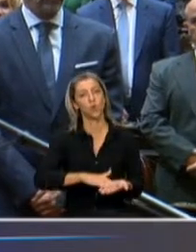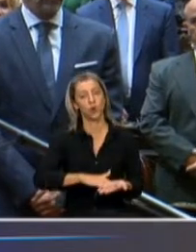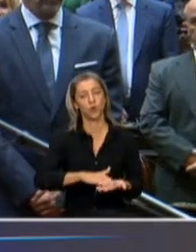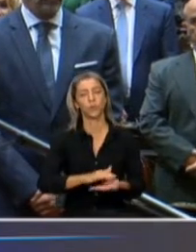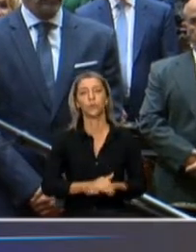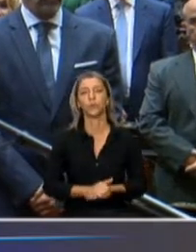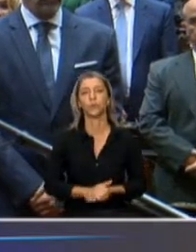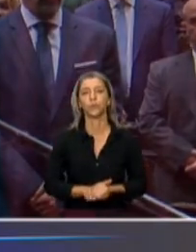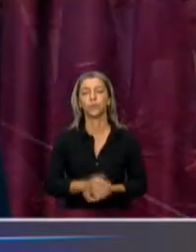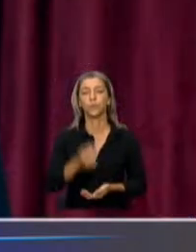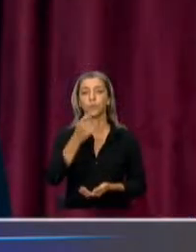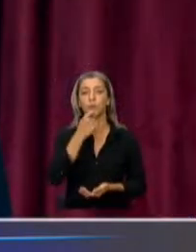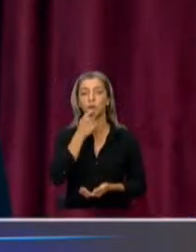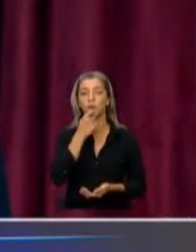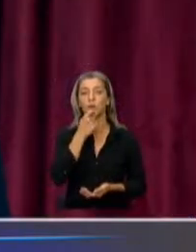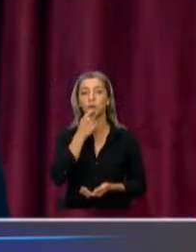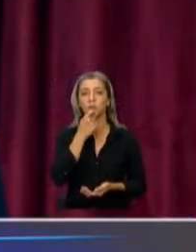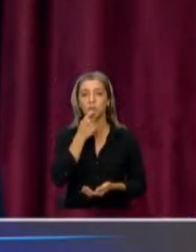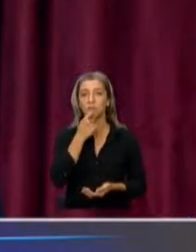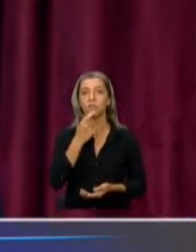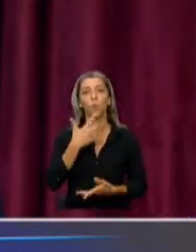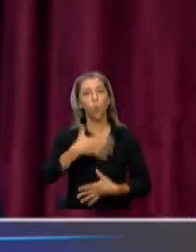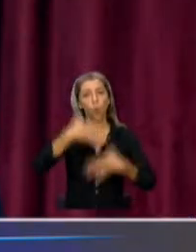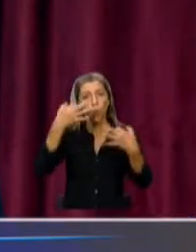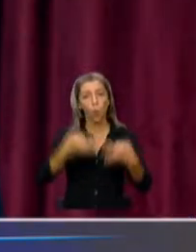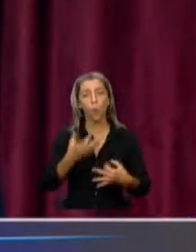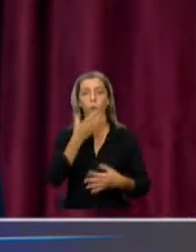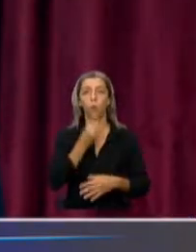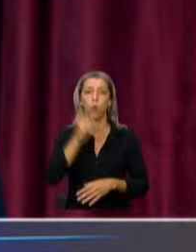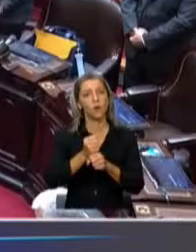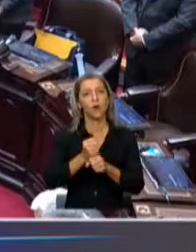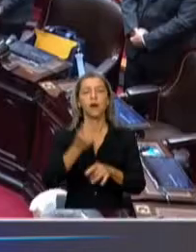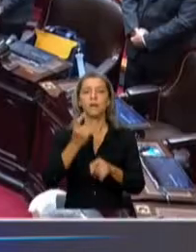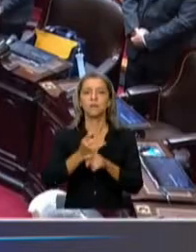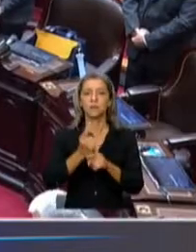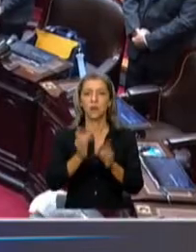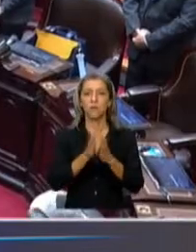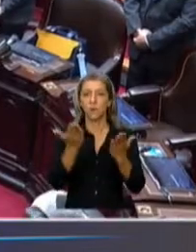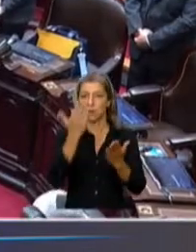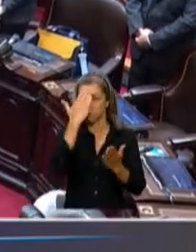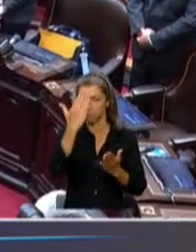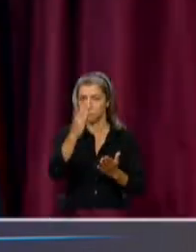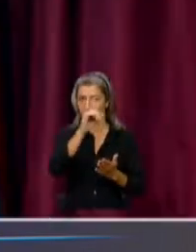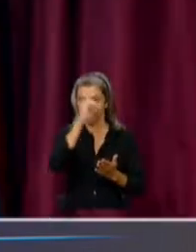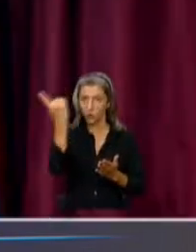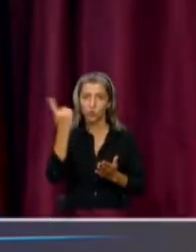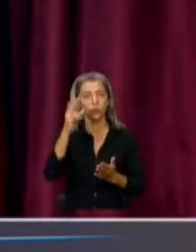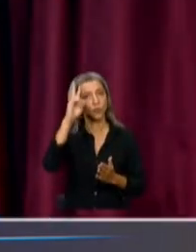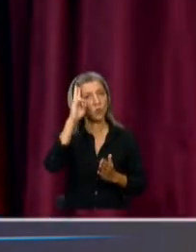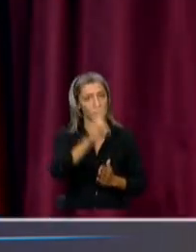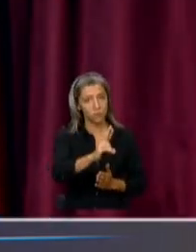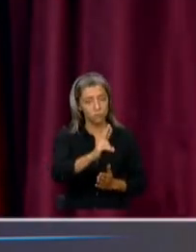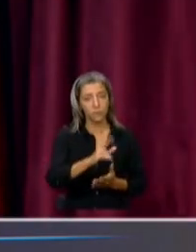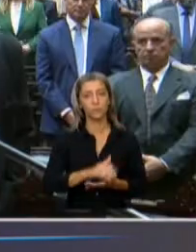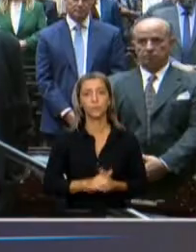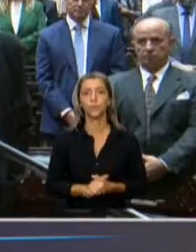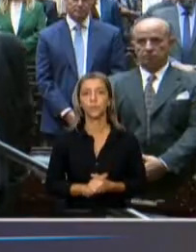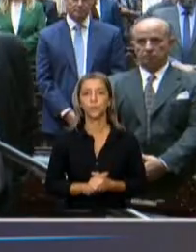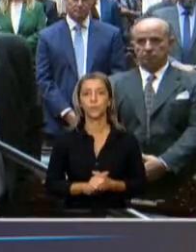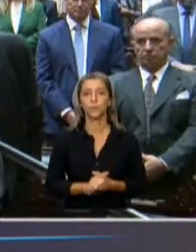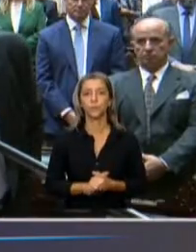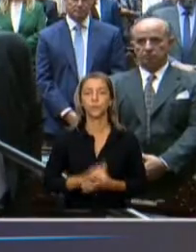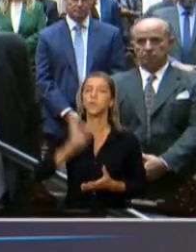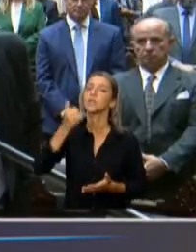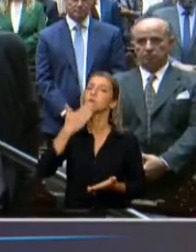mucho esfuerzo por tratar de garantizar un tono institucional de respeto, me parece a mí. Incluso tratar de